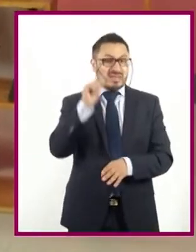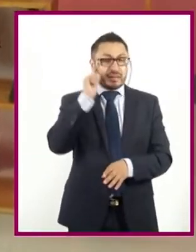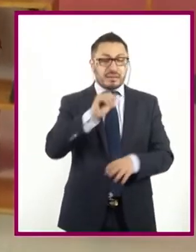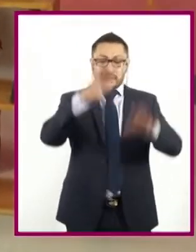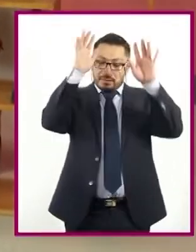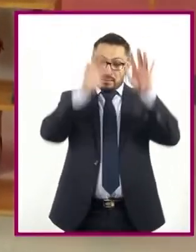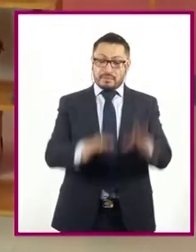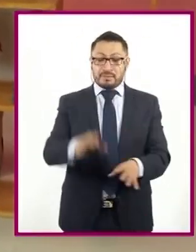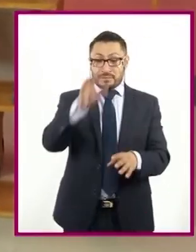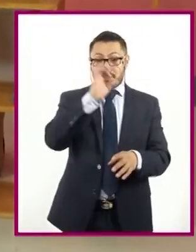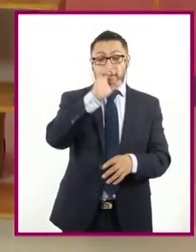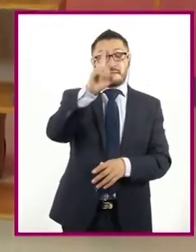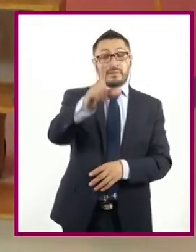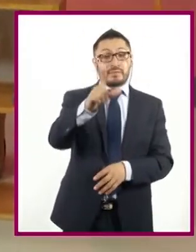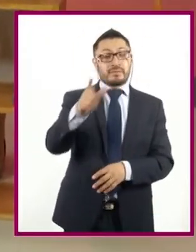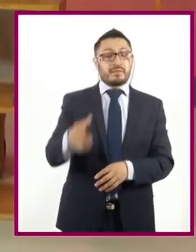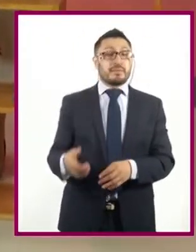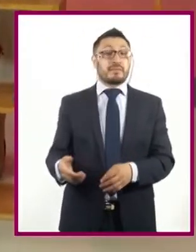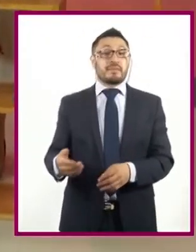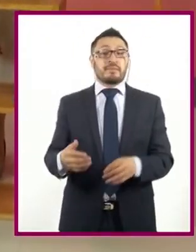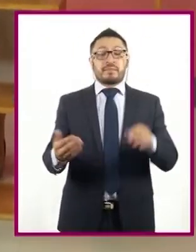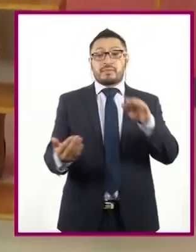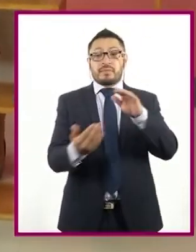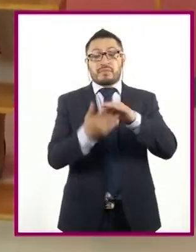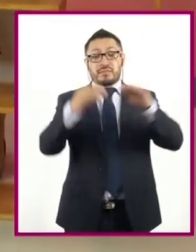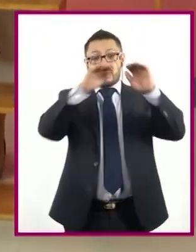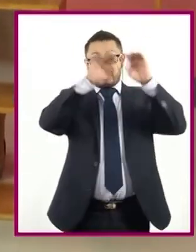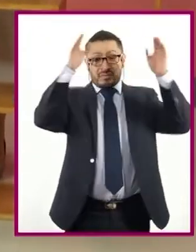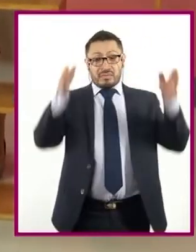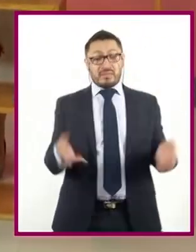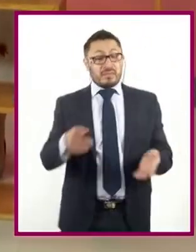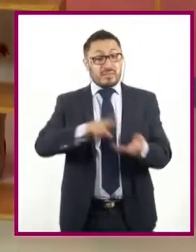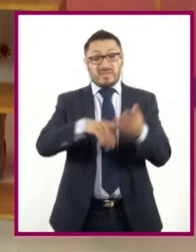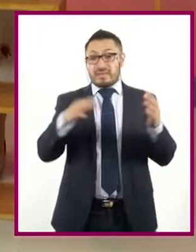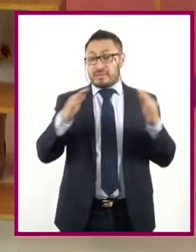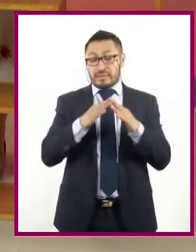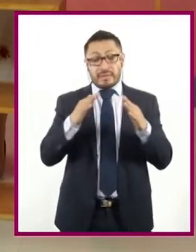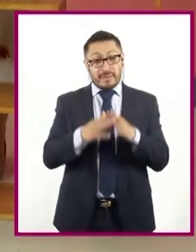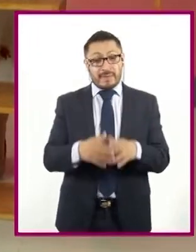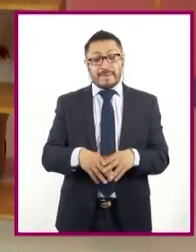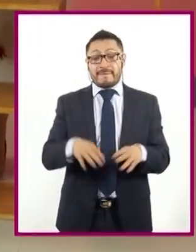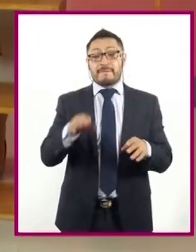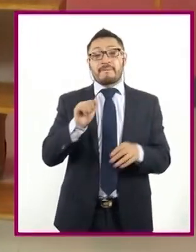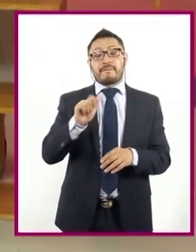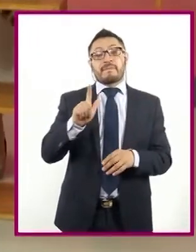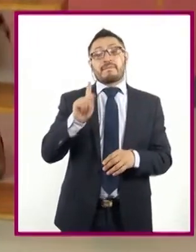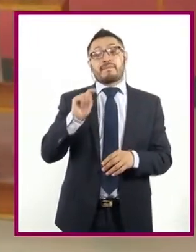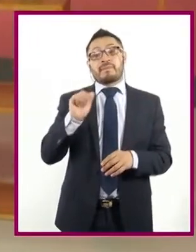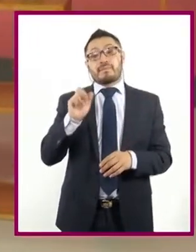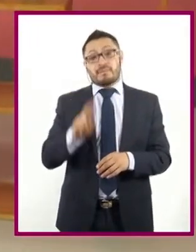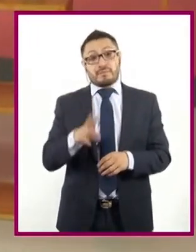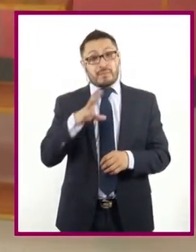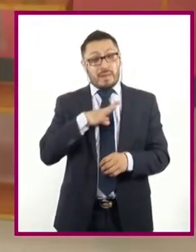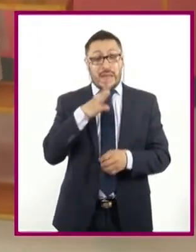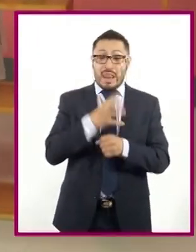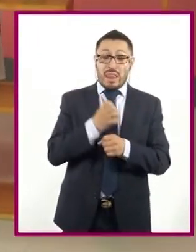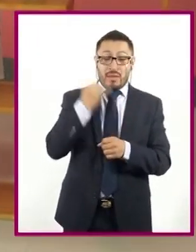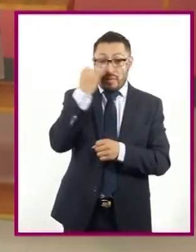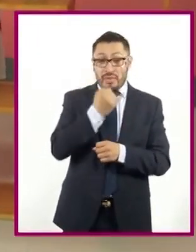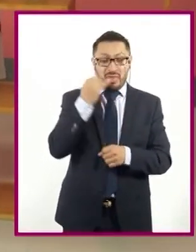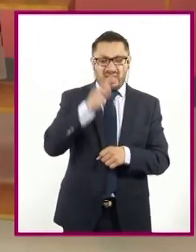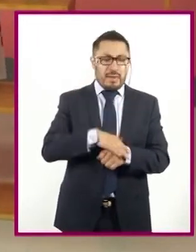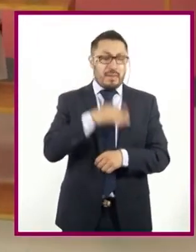culto espiritual en altares hogareños. Cuentan con el 9º idioma más hablado